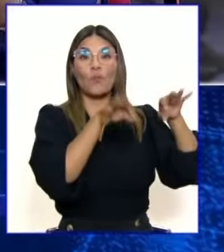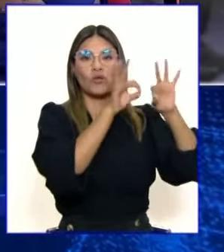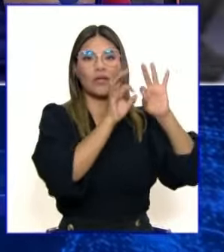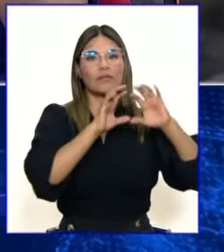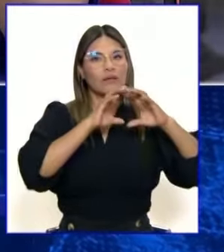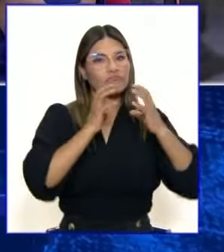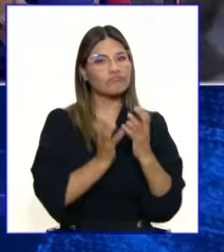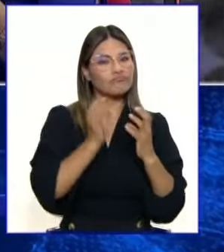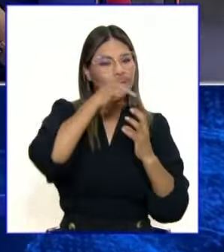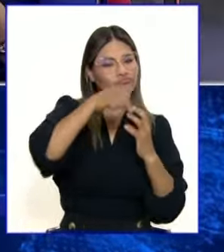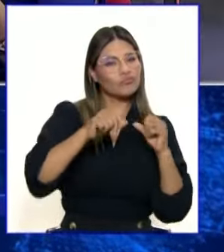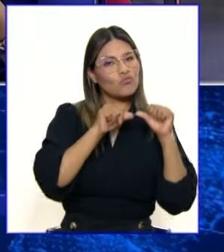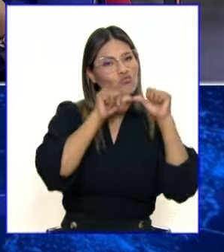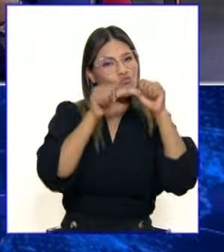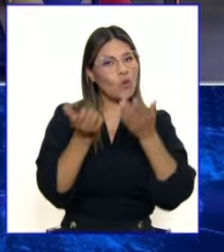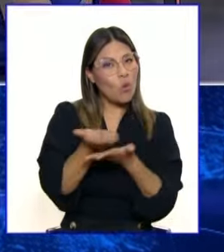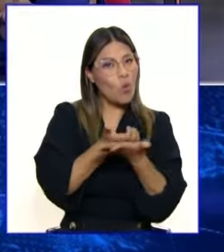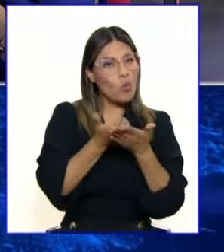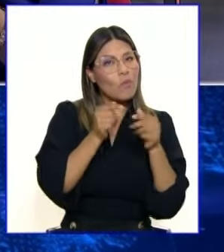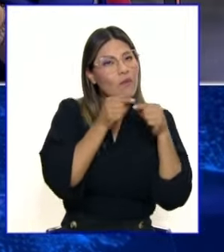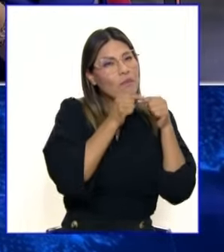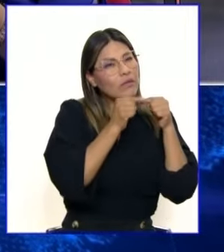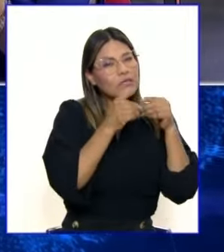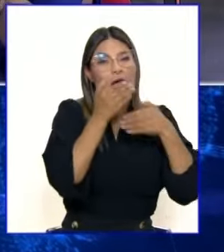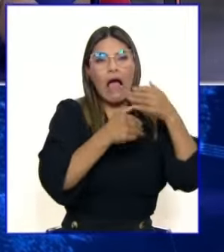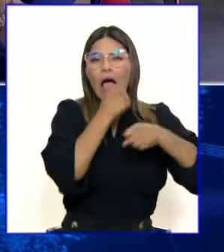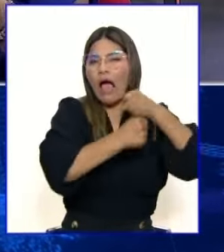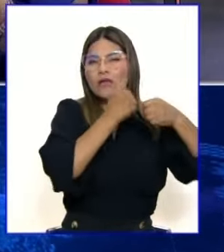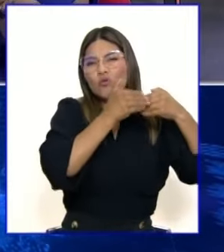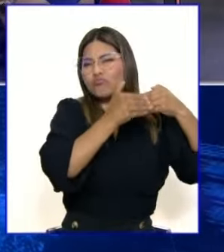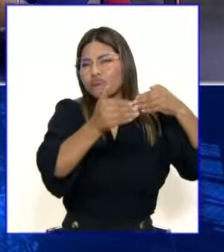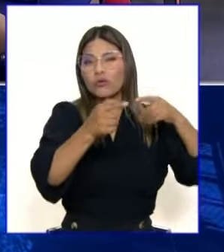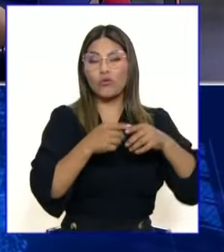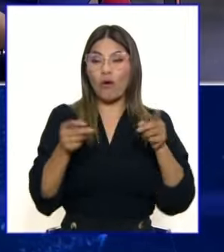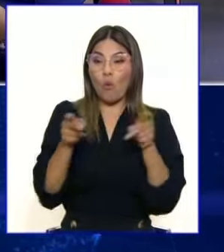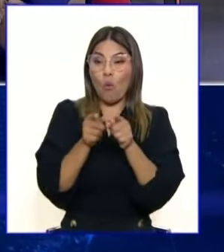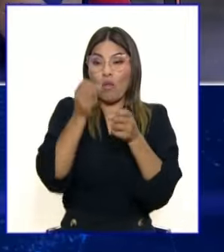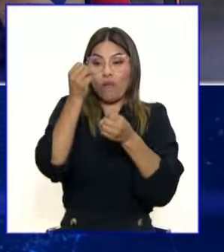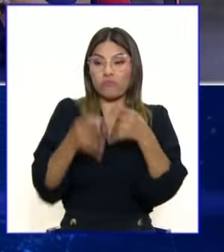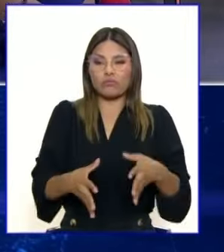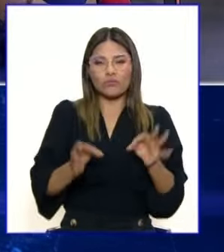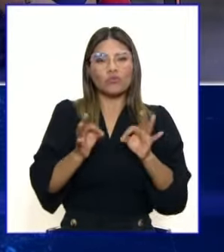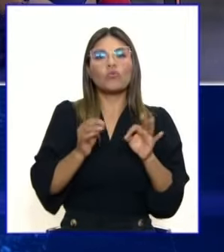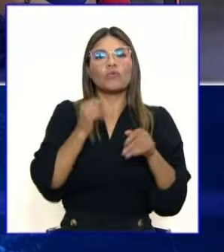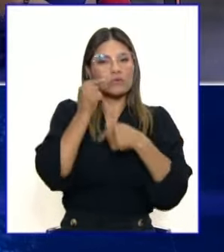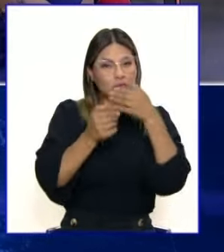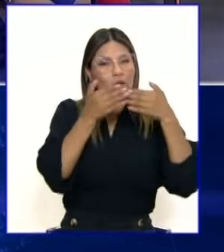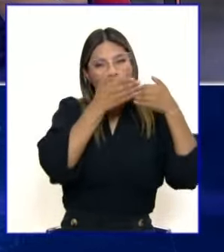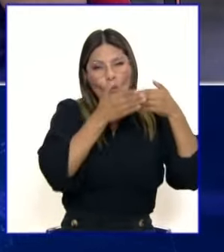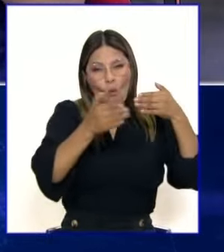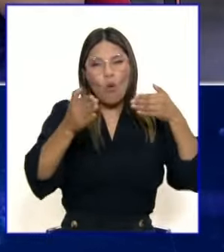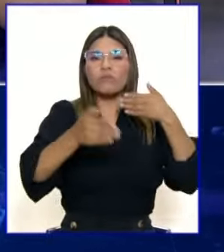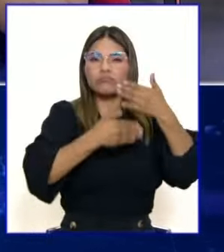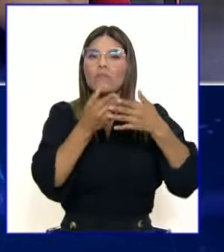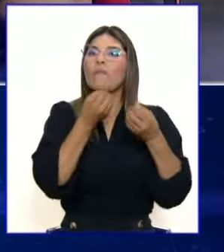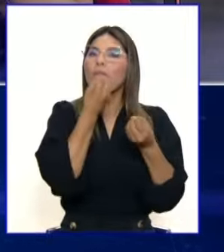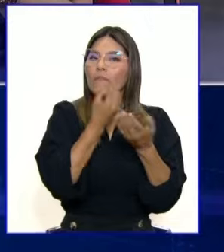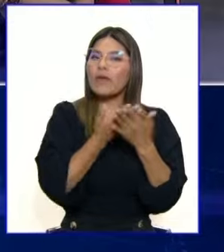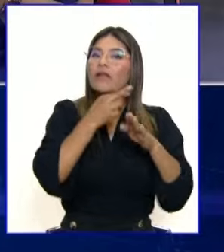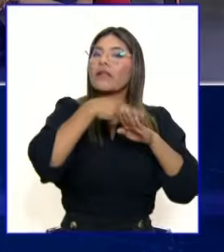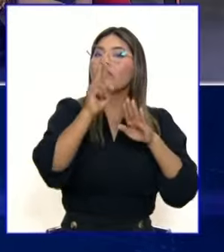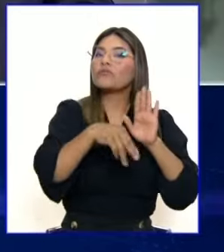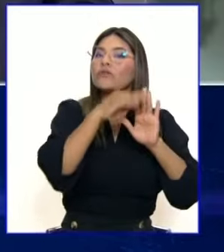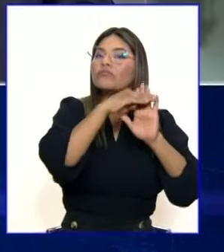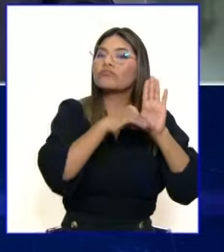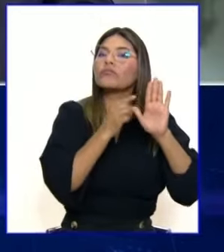sostenible en sus economías. Y al final del día, eso es lo que cuenta, porque ven los resultados tangibles en cosas que son a